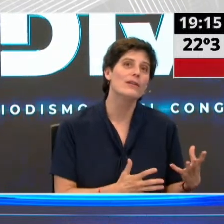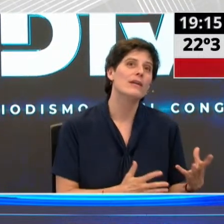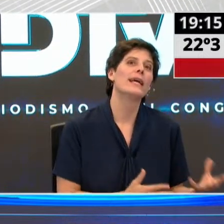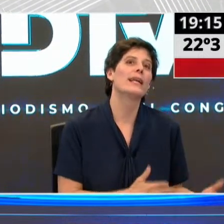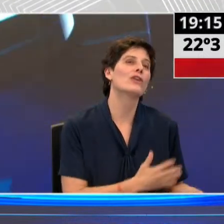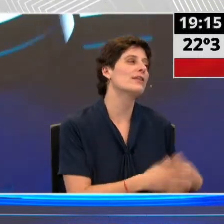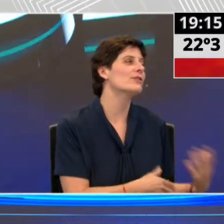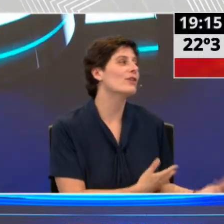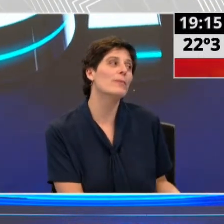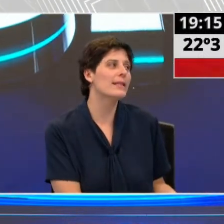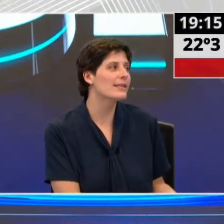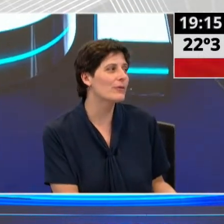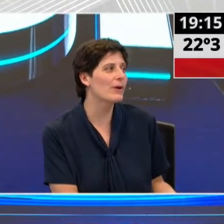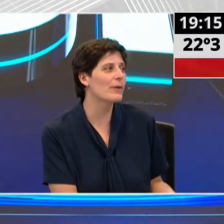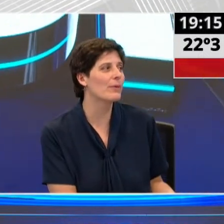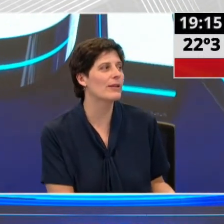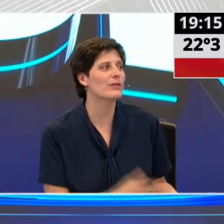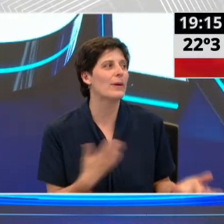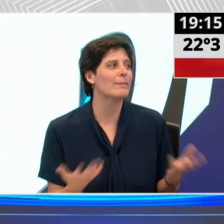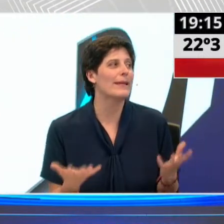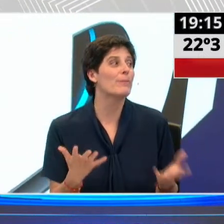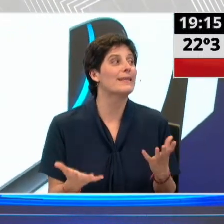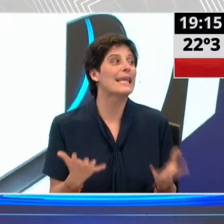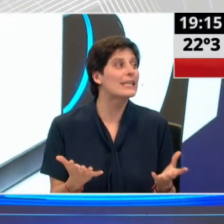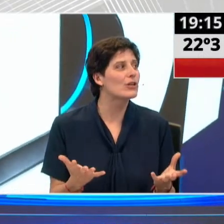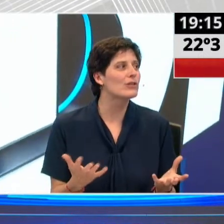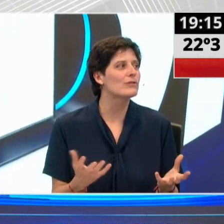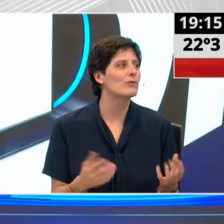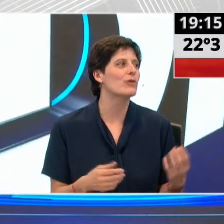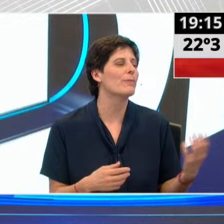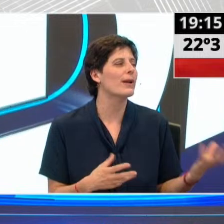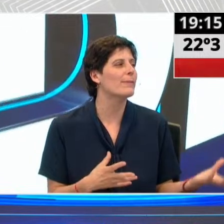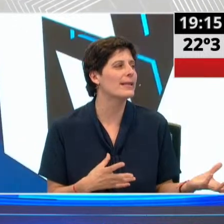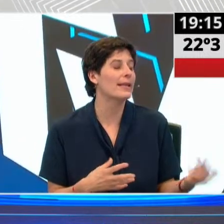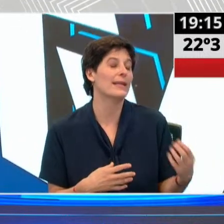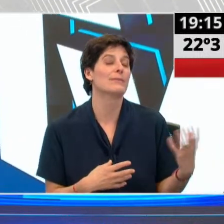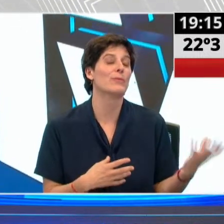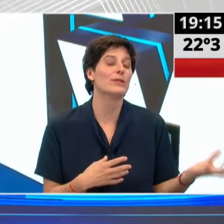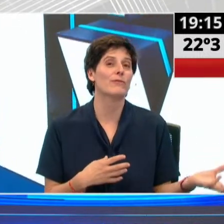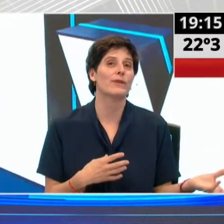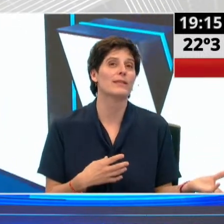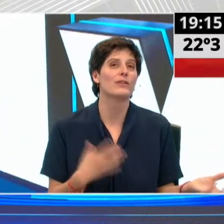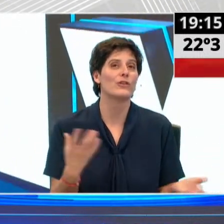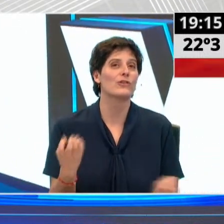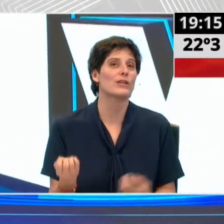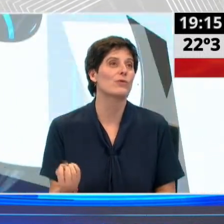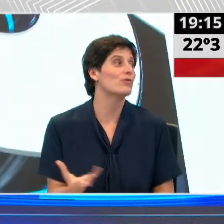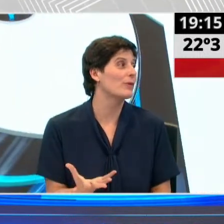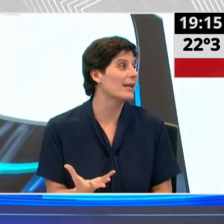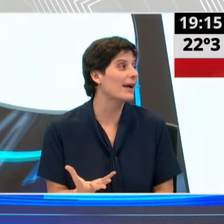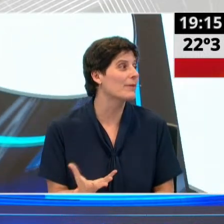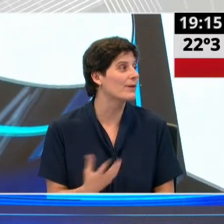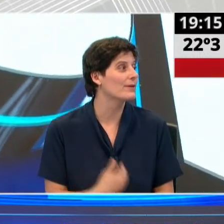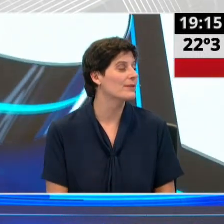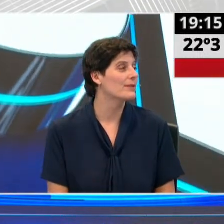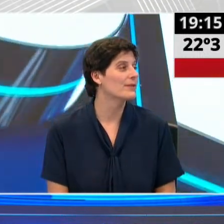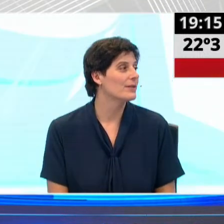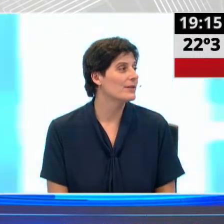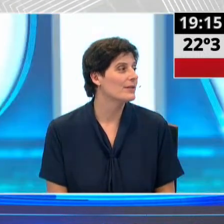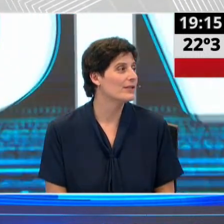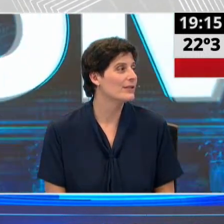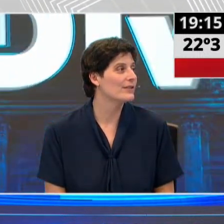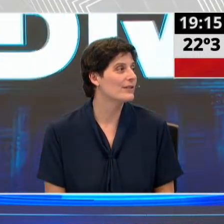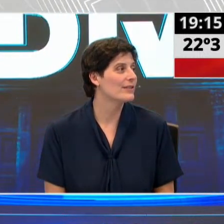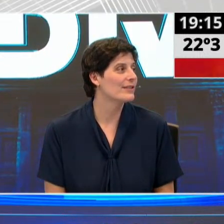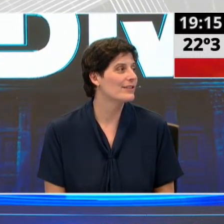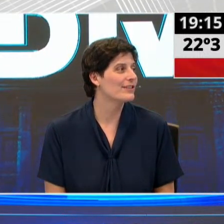definió en el contexto del 2019, cuando estaban medio empataditos, claro. Unión por la Patria, en ese momento Frente de Todos y Juntos por el Cambio. Sí, las tensiones